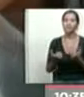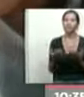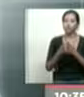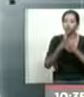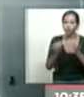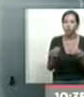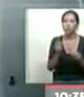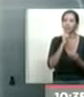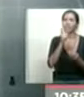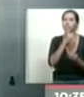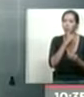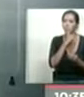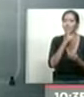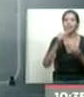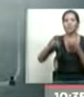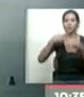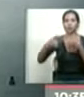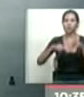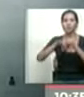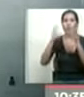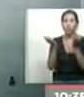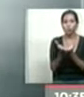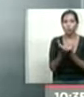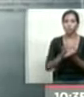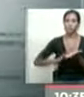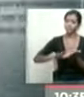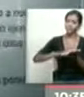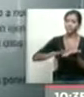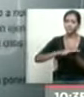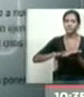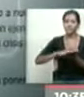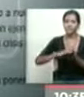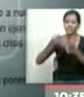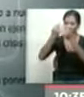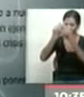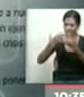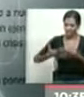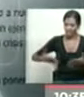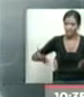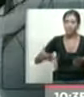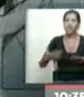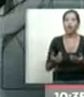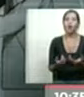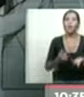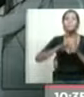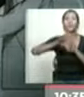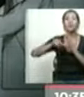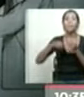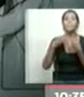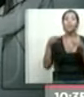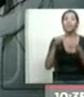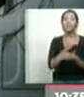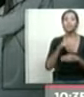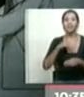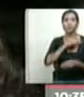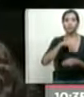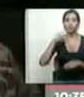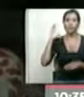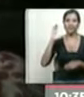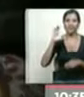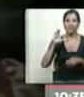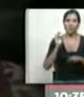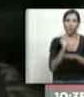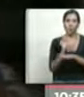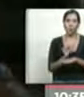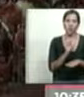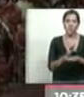de la revolución en el mundo, corrigiendo, desenmarañando la ola de corrupción pública y privada en nuestro país, protegiendo